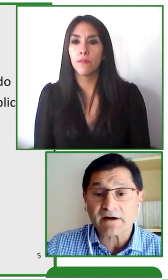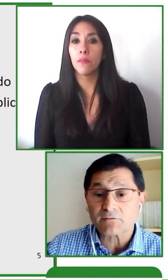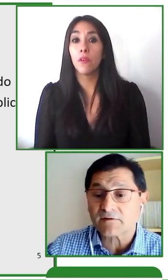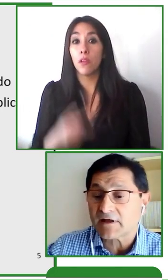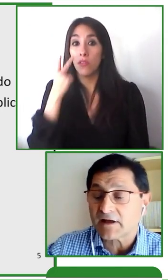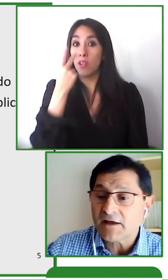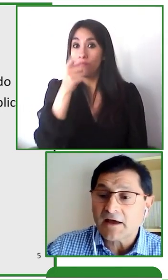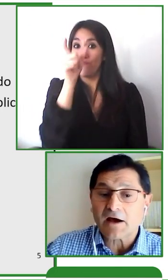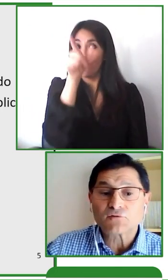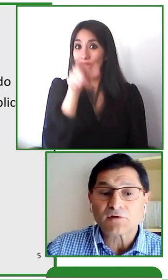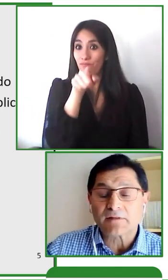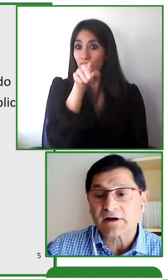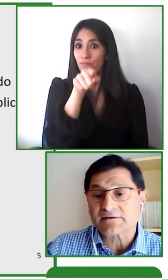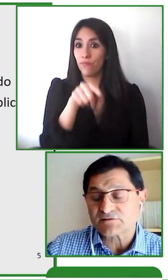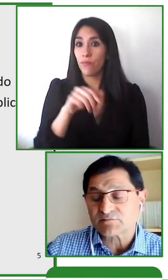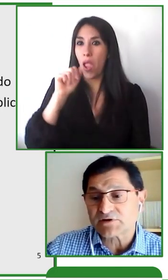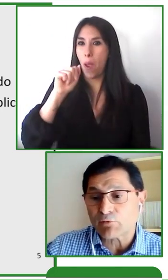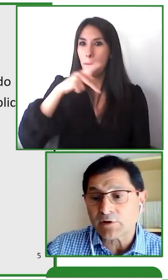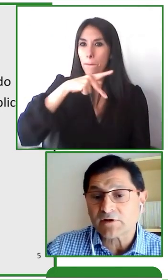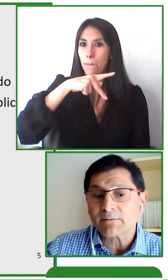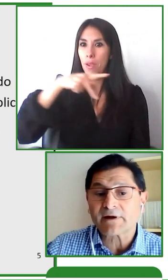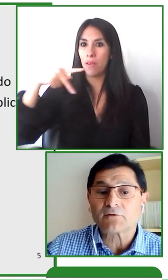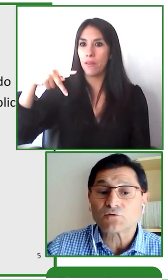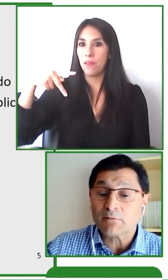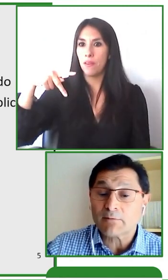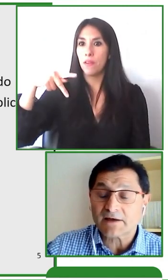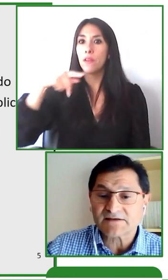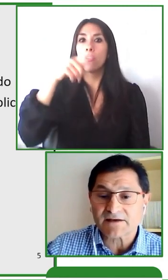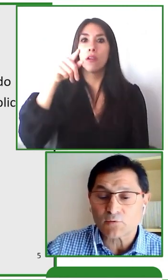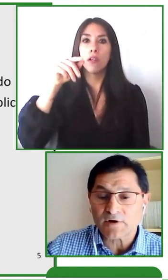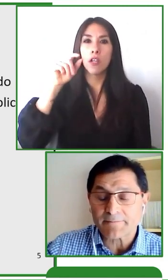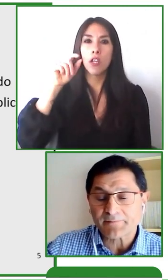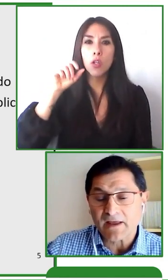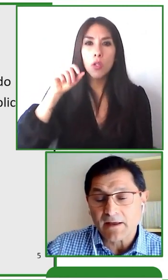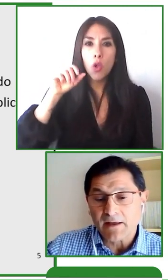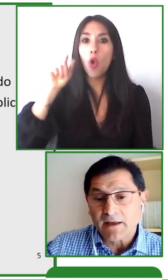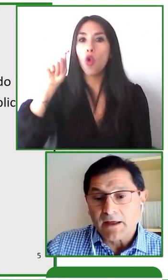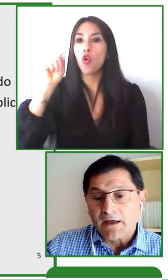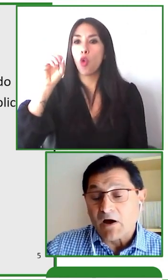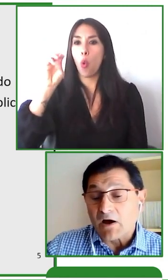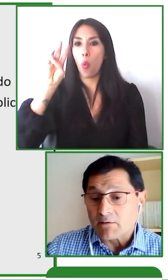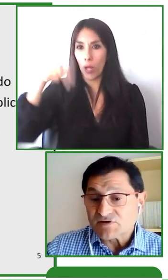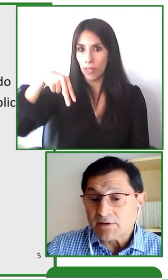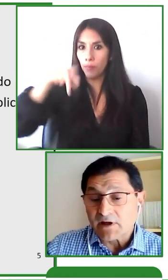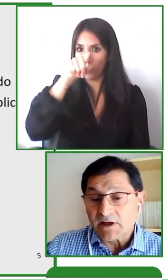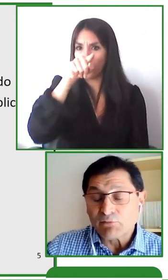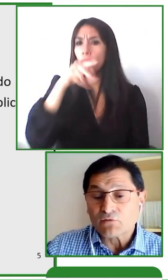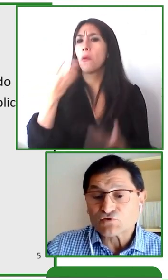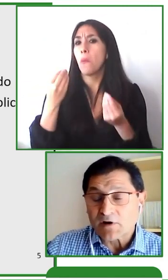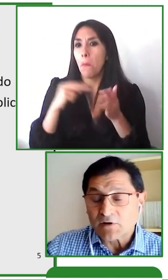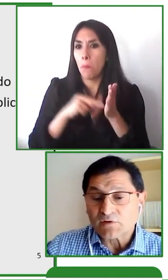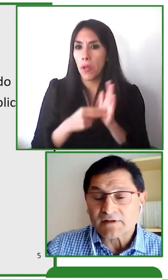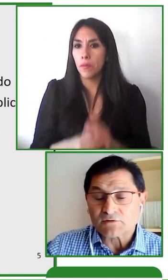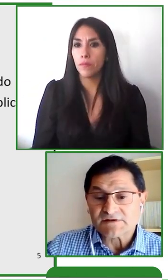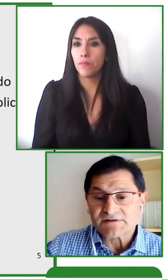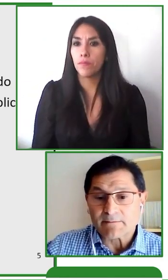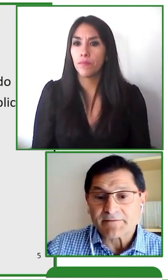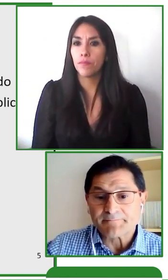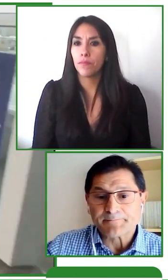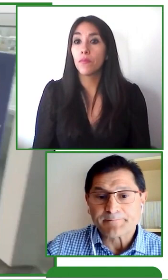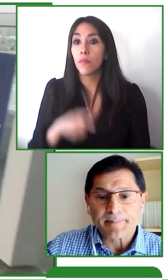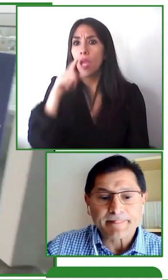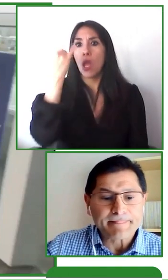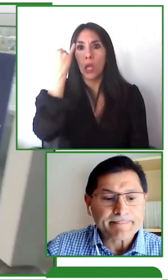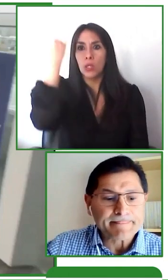con movilidad reducida a utilizar el transporte público de manera autónoma y segura. Ahora vamos a ver un ejemplo de un usuario utilizando el